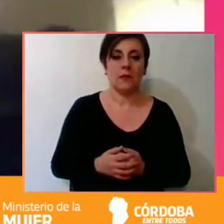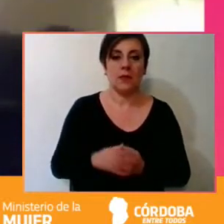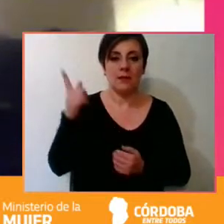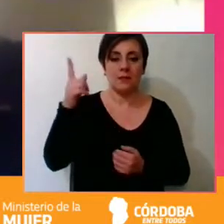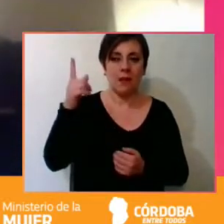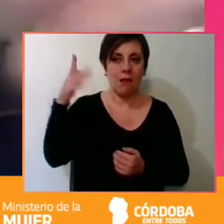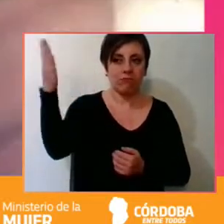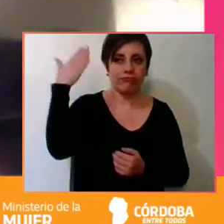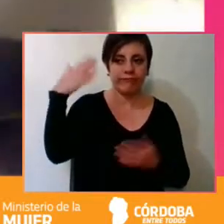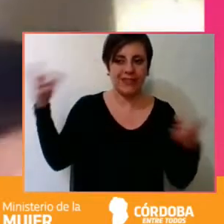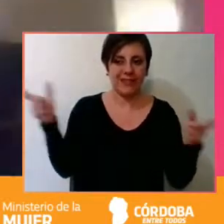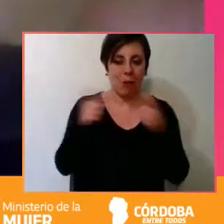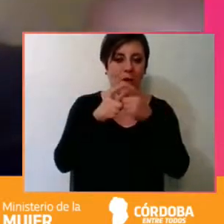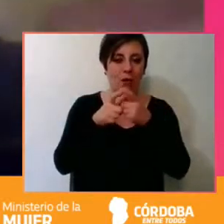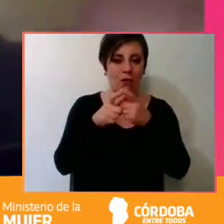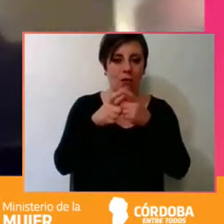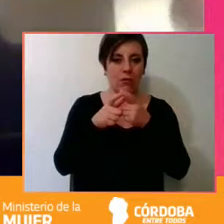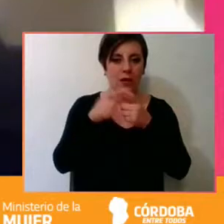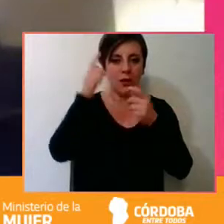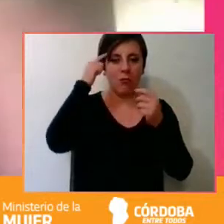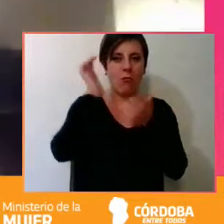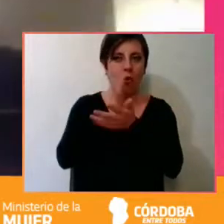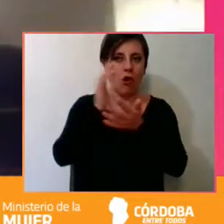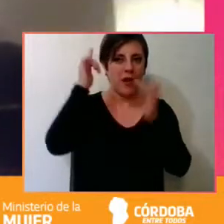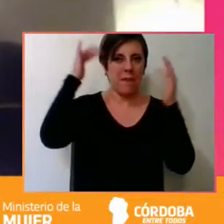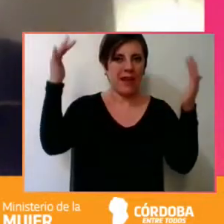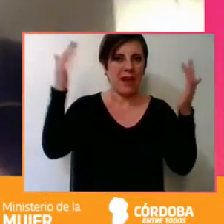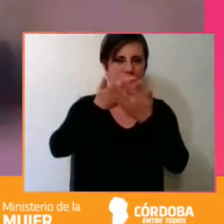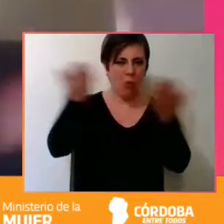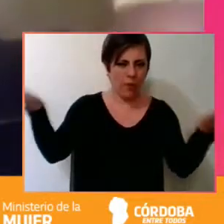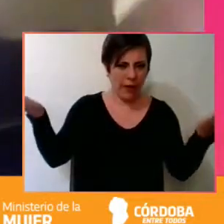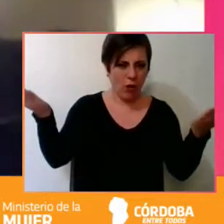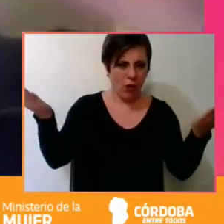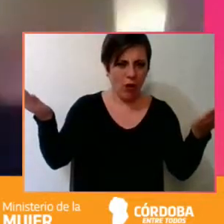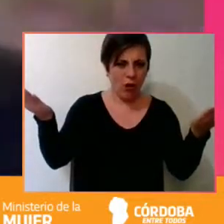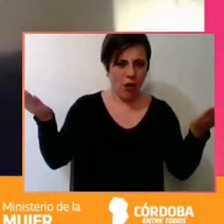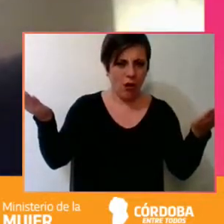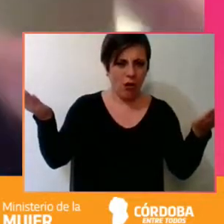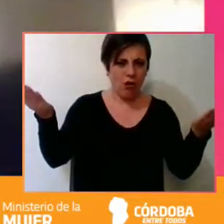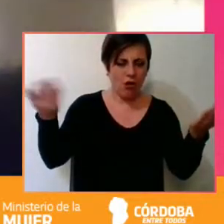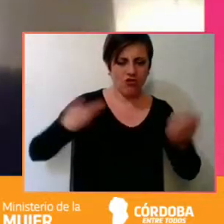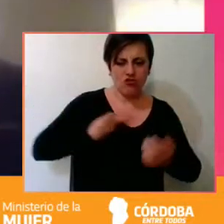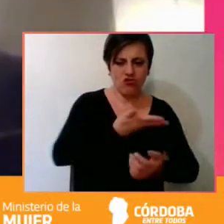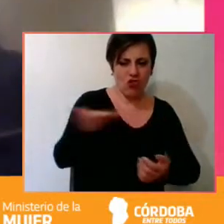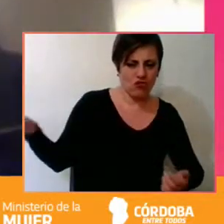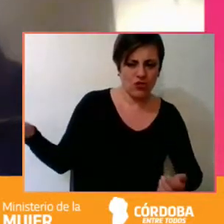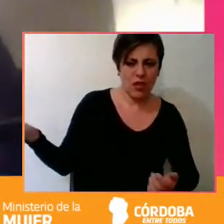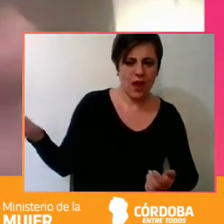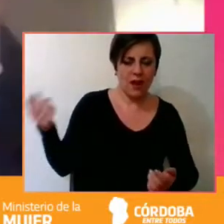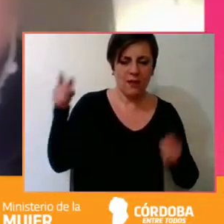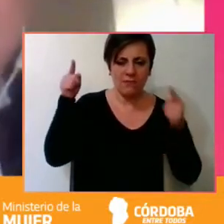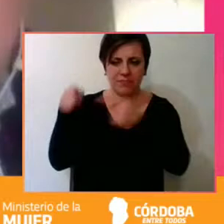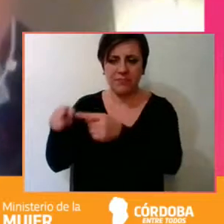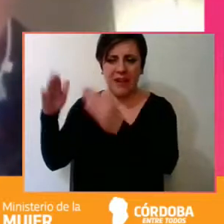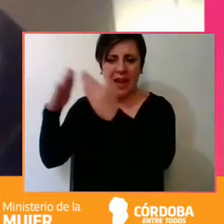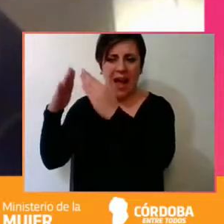instalar fuera del imaginario público, de ese imaginario social que centra la violencia de la mujer en el